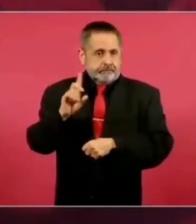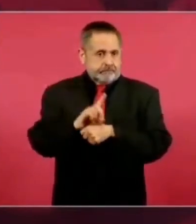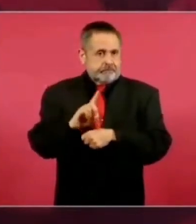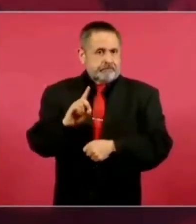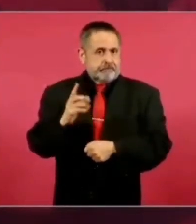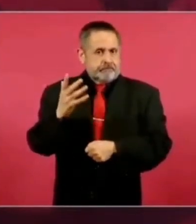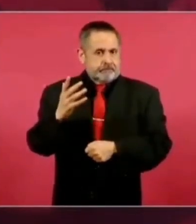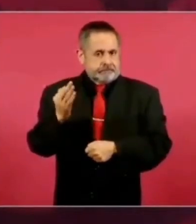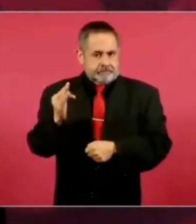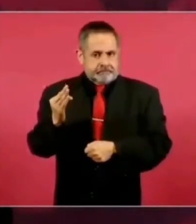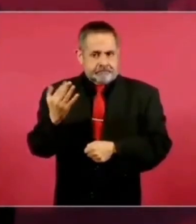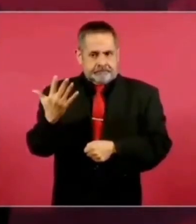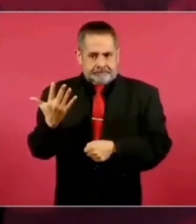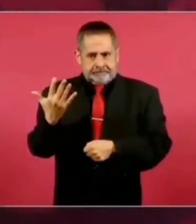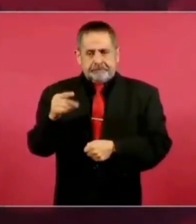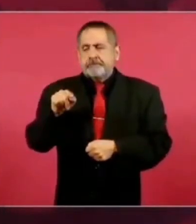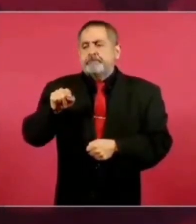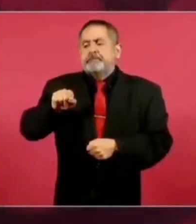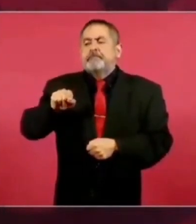es